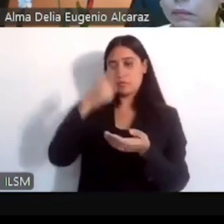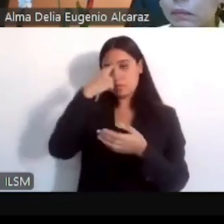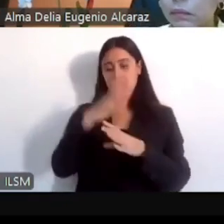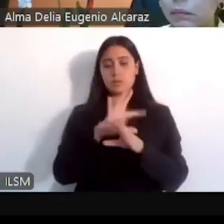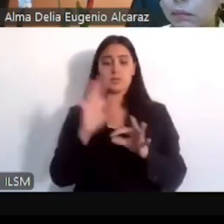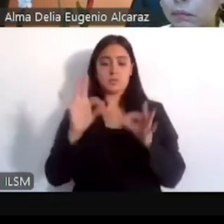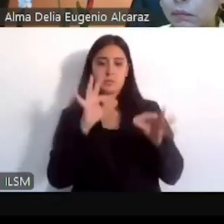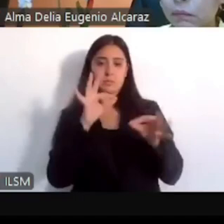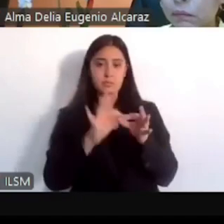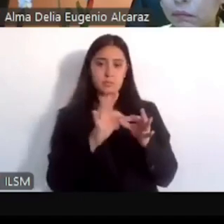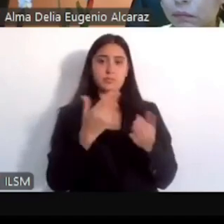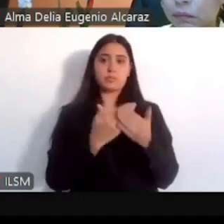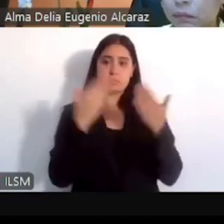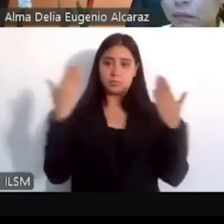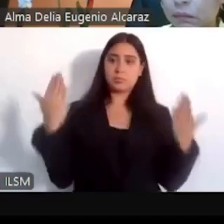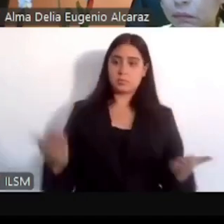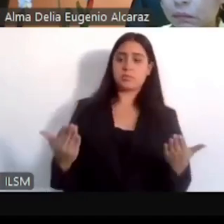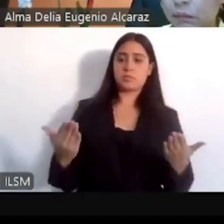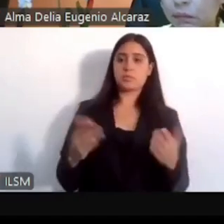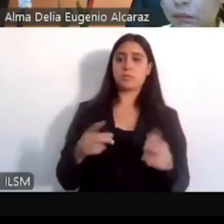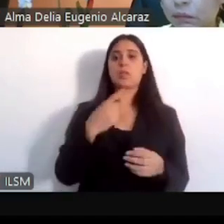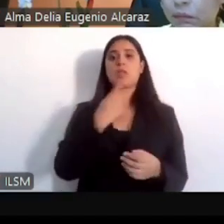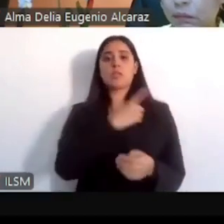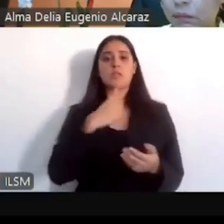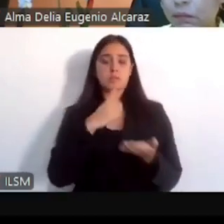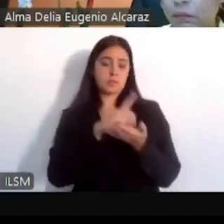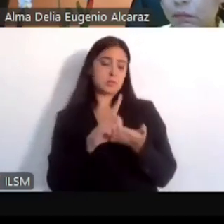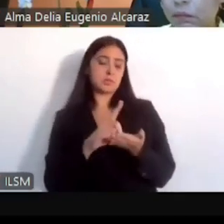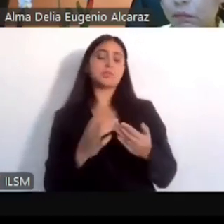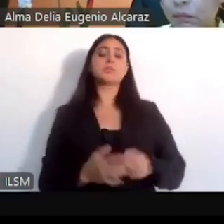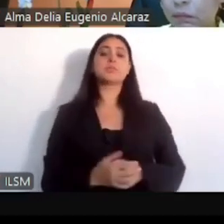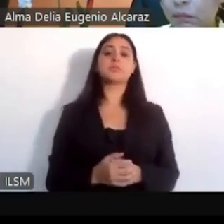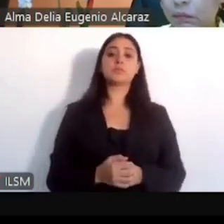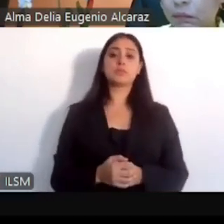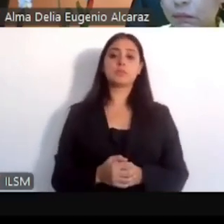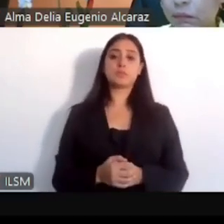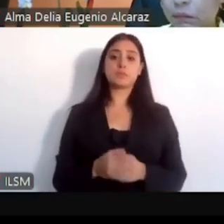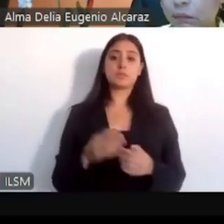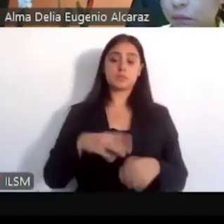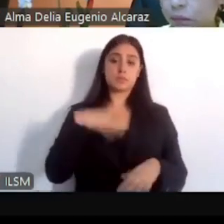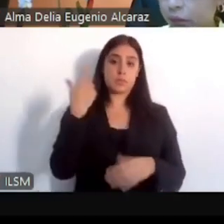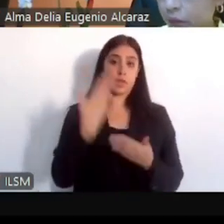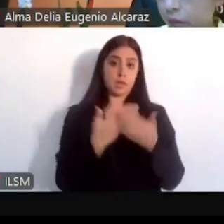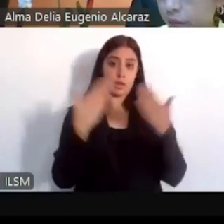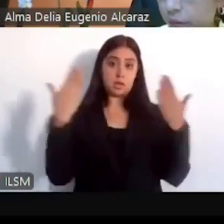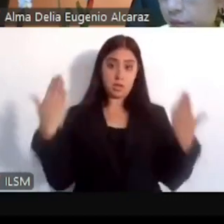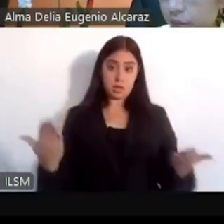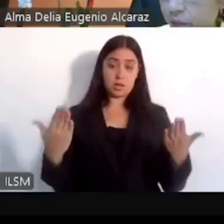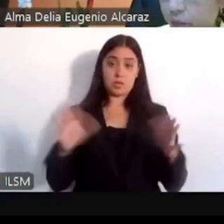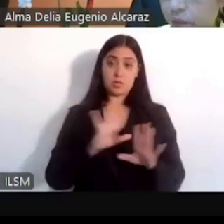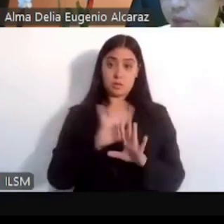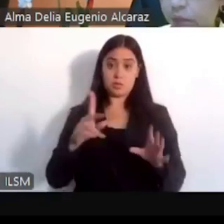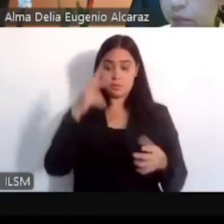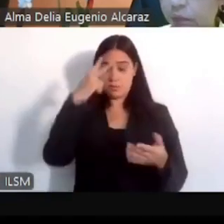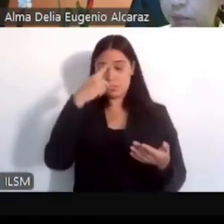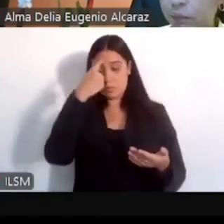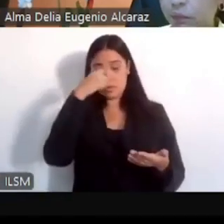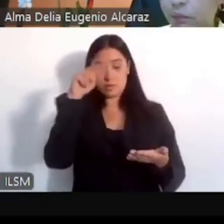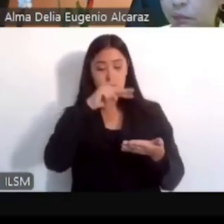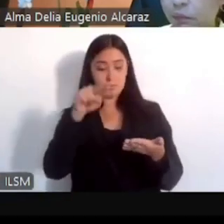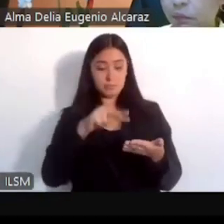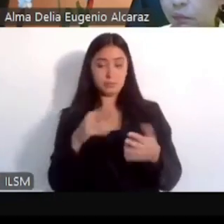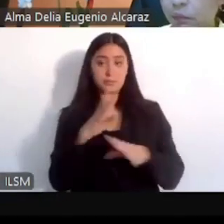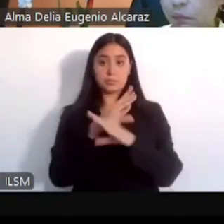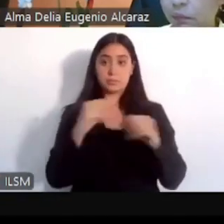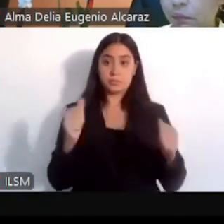esta sesión y en consecuencia notificarlo como en derecho corresponde el déo asunto listado para analizar y resolver se